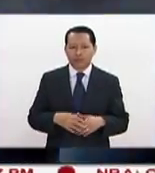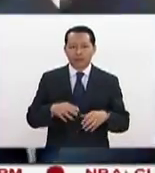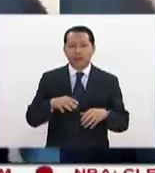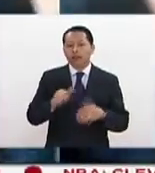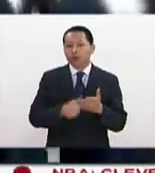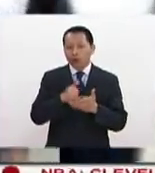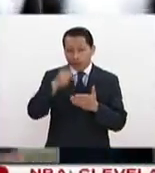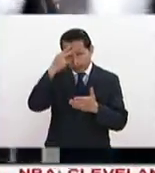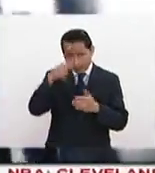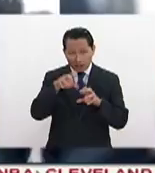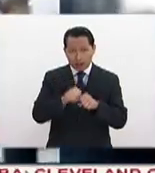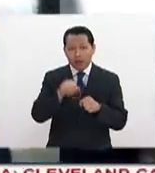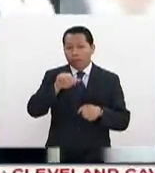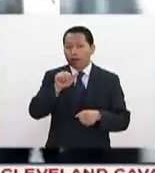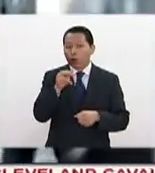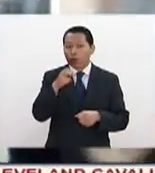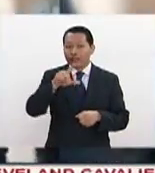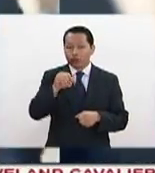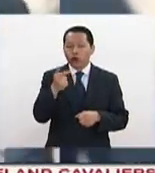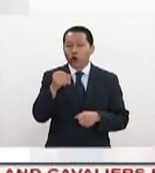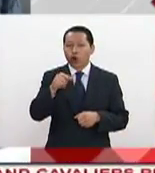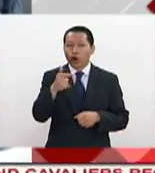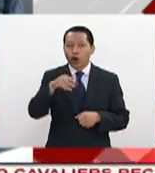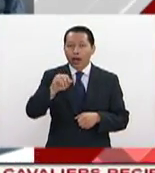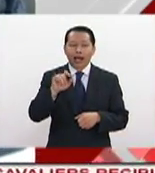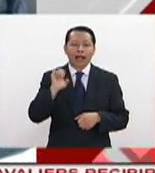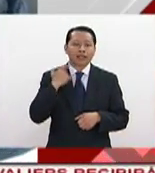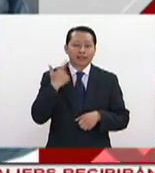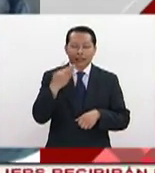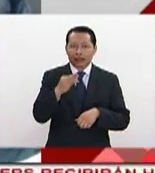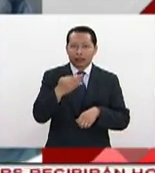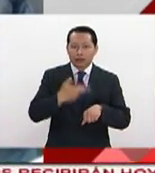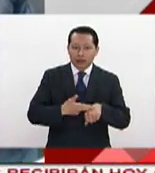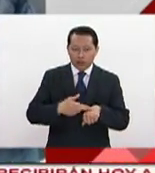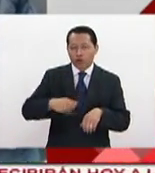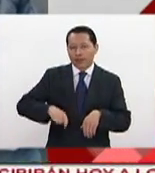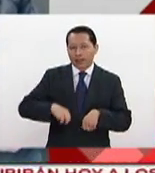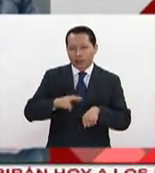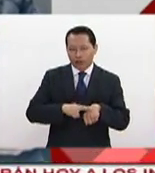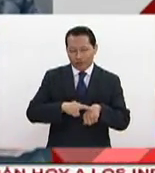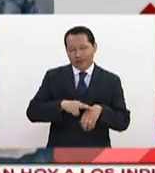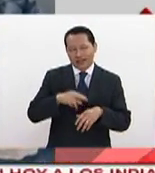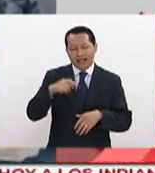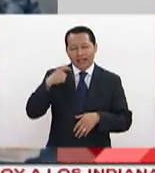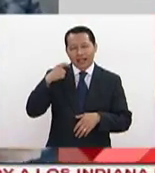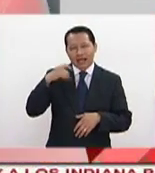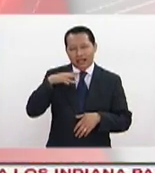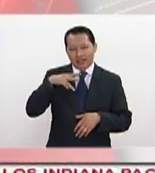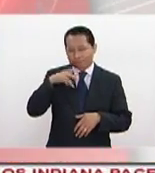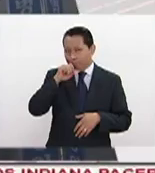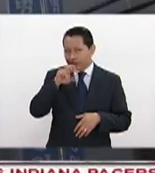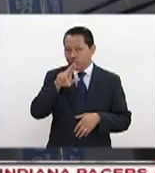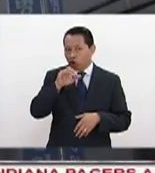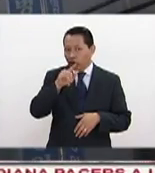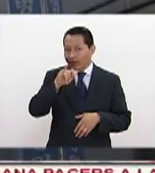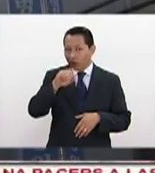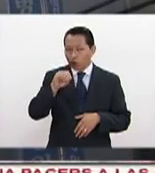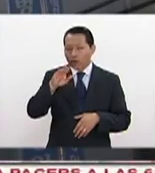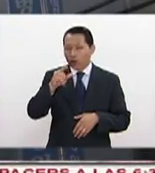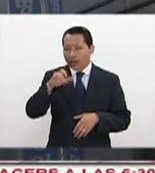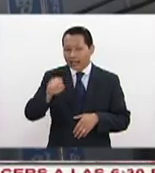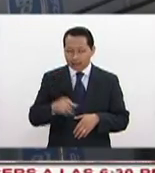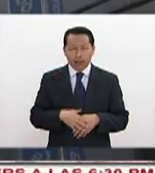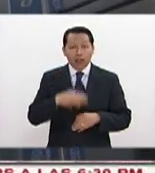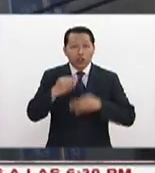Detuvieron en la Ciudad de México a Mauricio Góngora, ex tesorero del ex gobernador de Querétaro, Roberto Borge. En